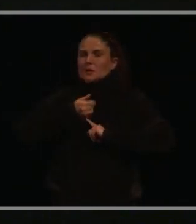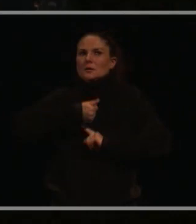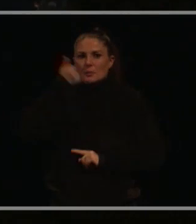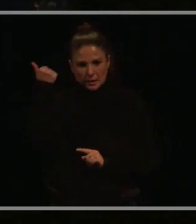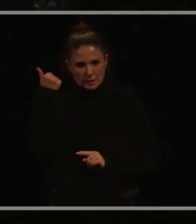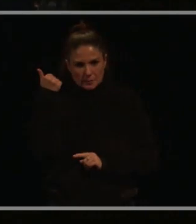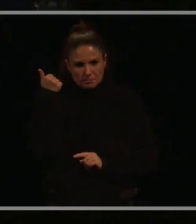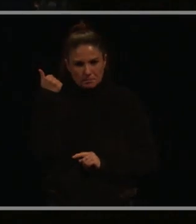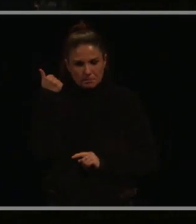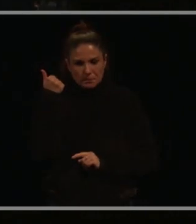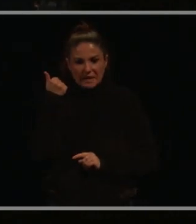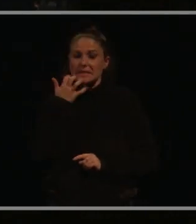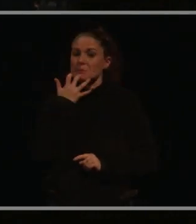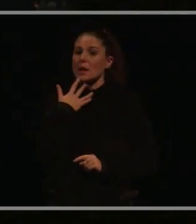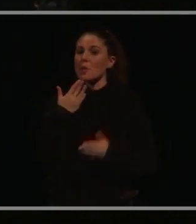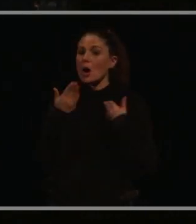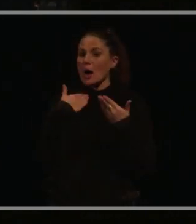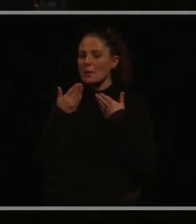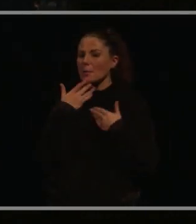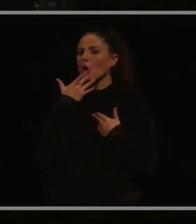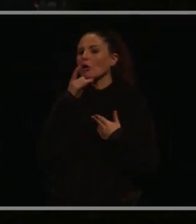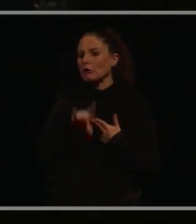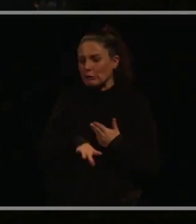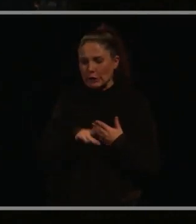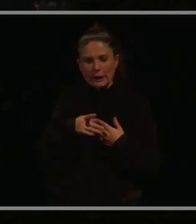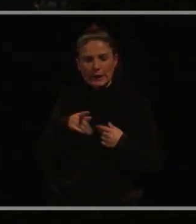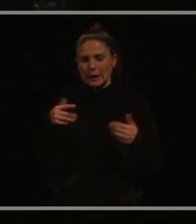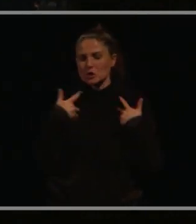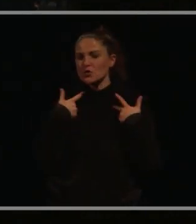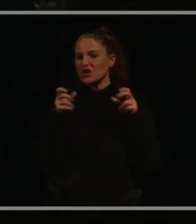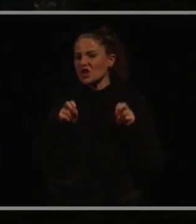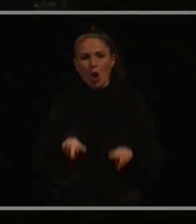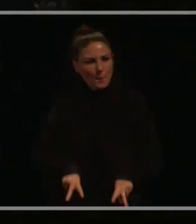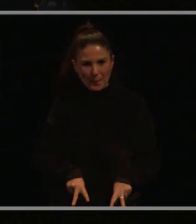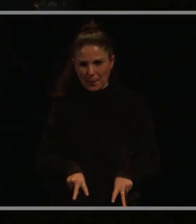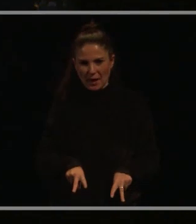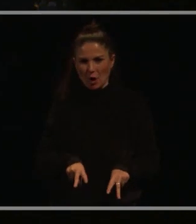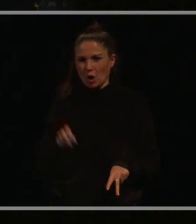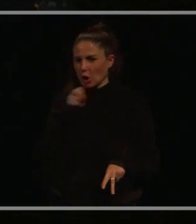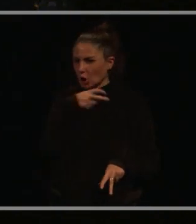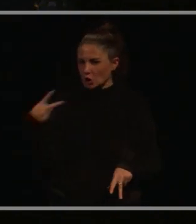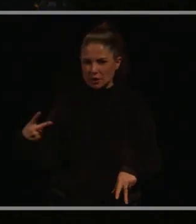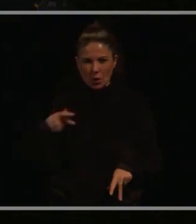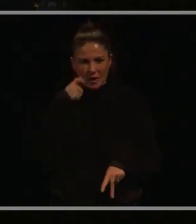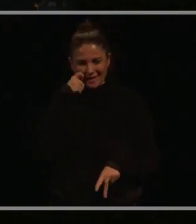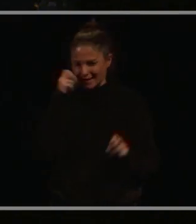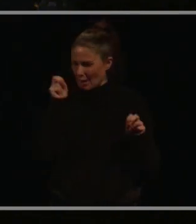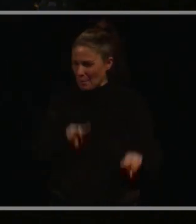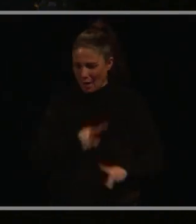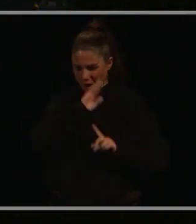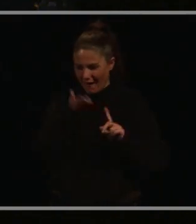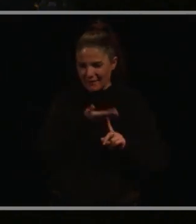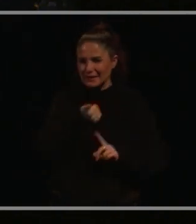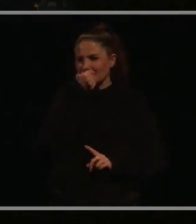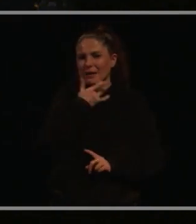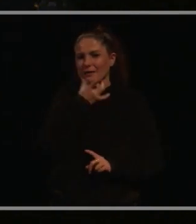Y si hablamos de quienes han pagado lo peor y que han sufrido las peores consecuencias sanitarias y no sanitarias de la